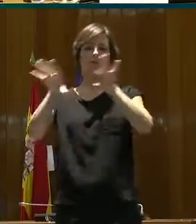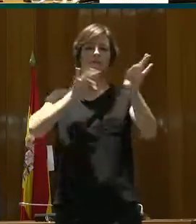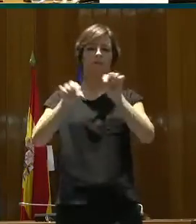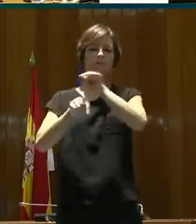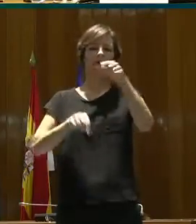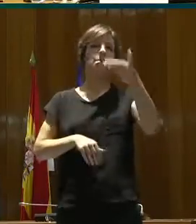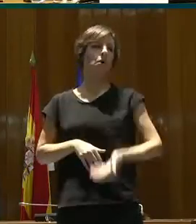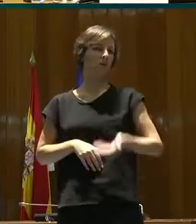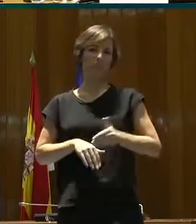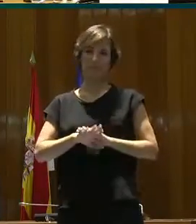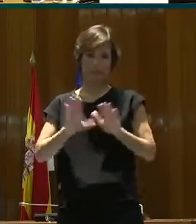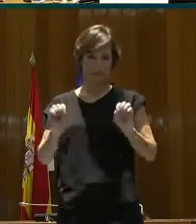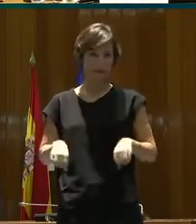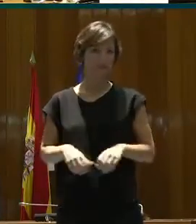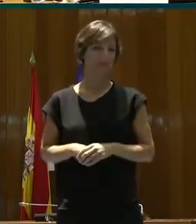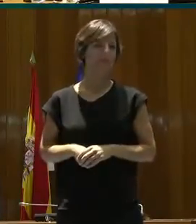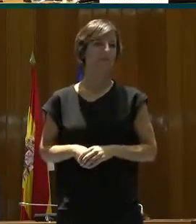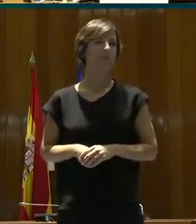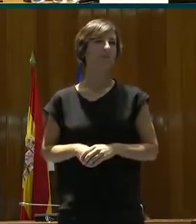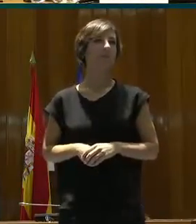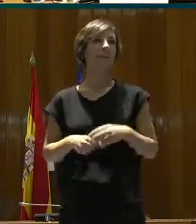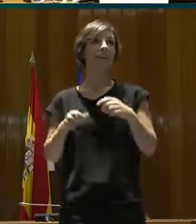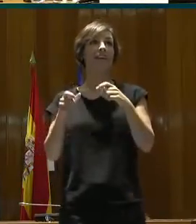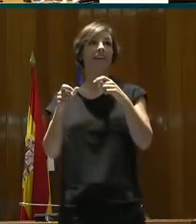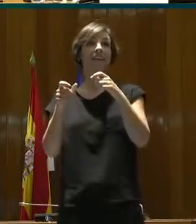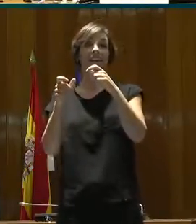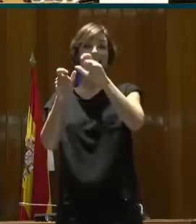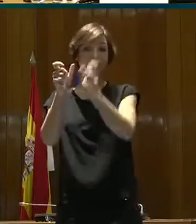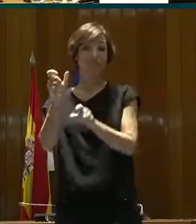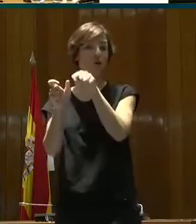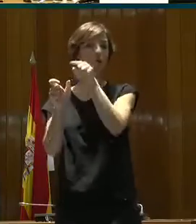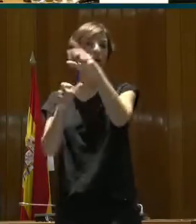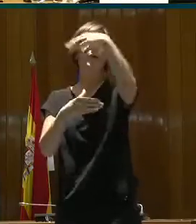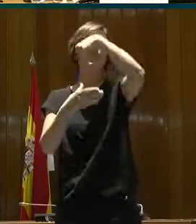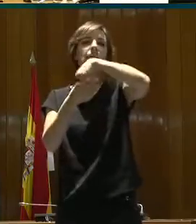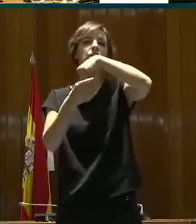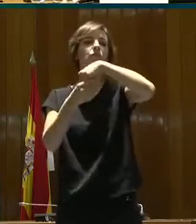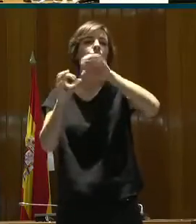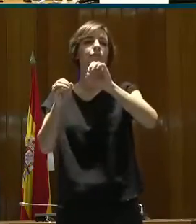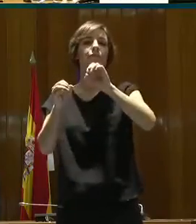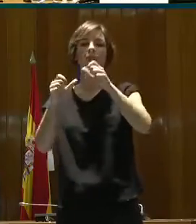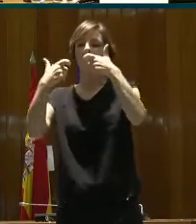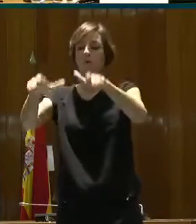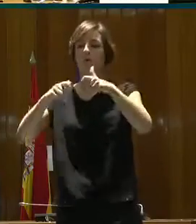de esos índices. La parte del léxico contiene 4 secciones principales